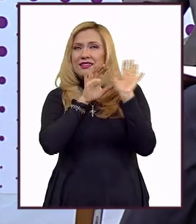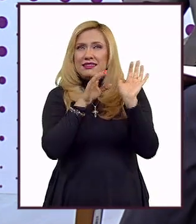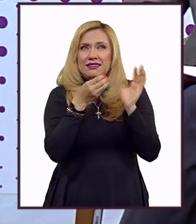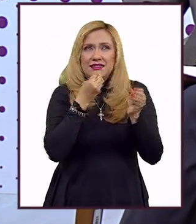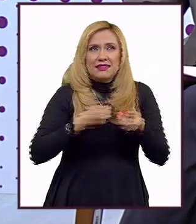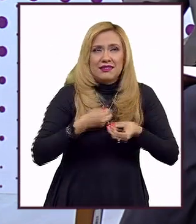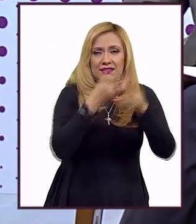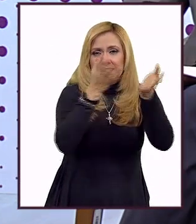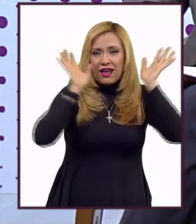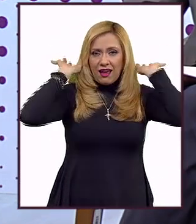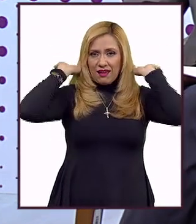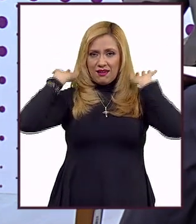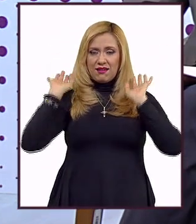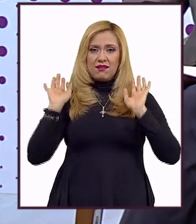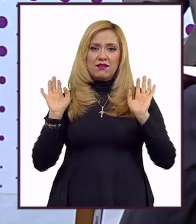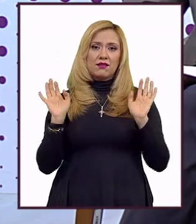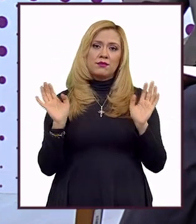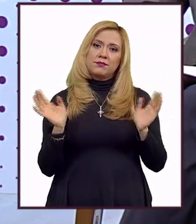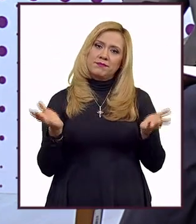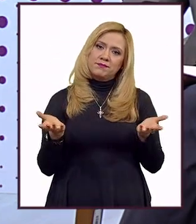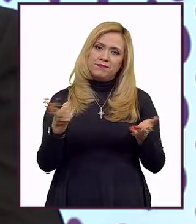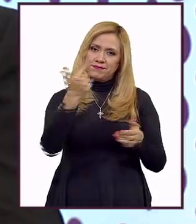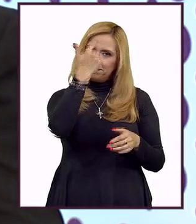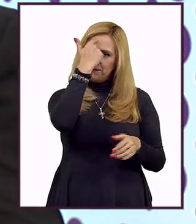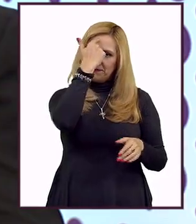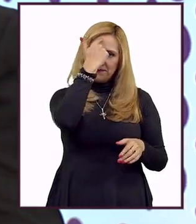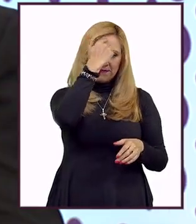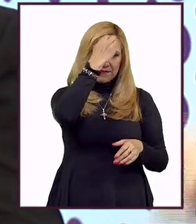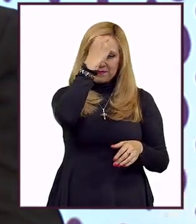Entonces, hay que sacar de nuestra cabeza esta idea